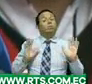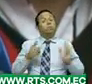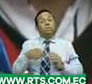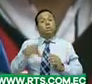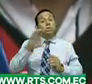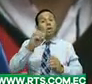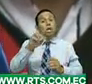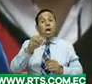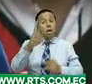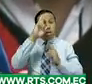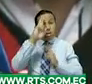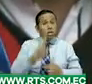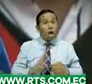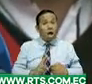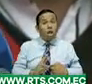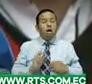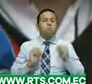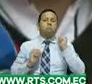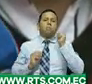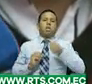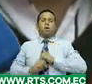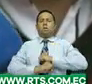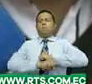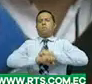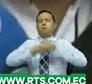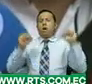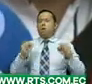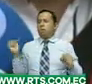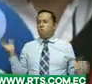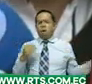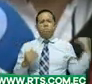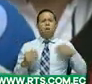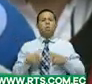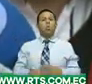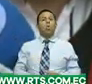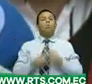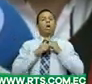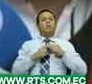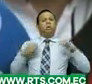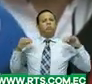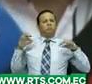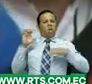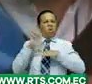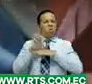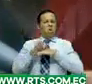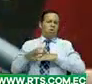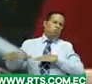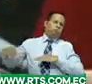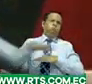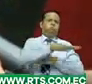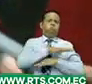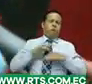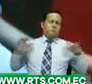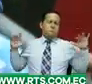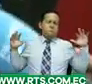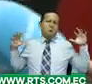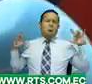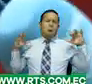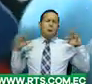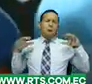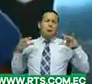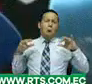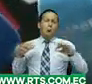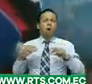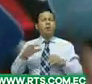0 horas arrancaremos nuestras jornadas de movilización en todo el territorio nacional. Particularmente a Quito, ¿cuántas personas van a venir